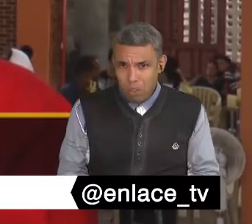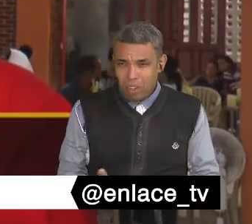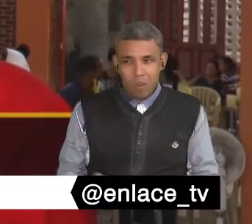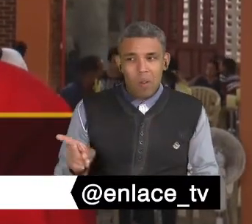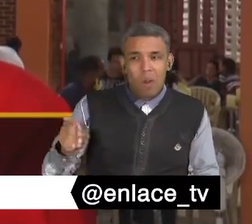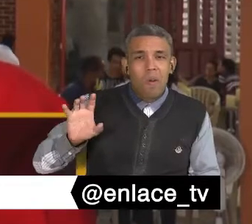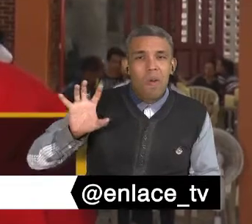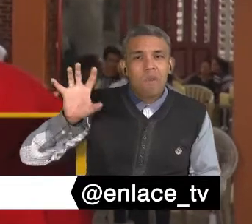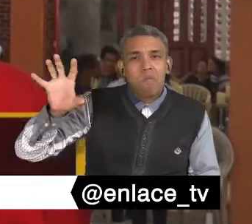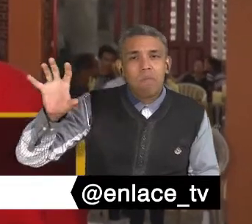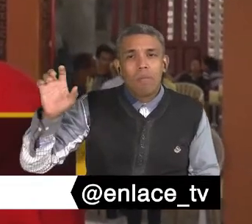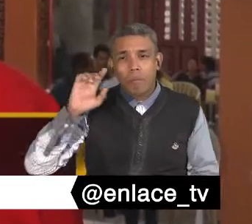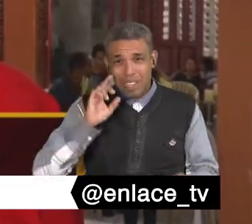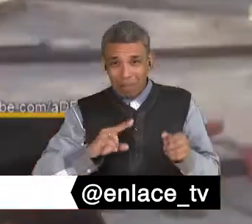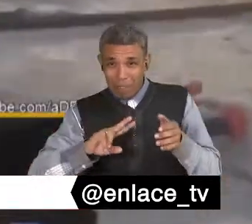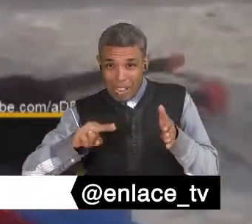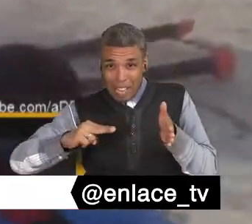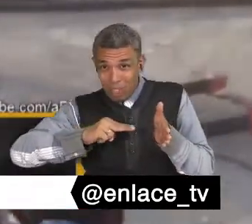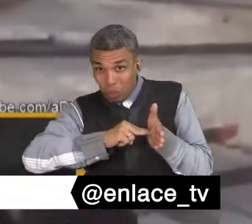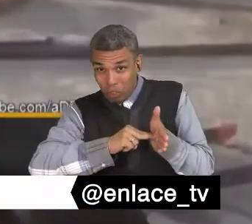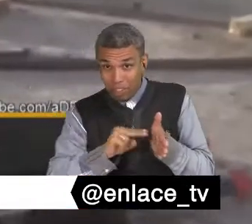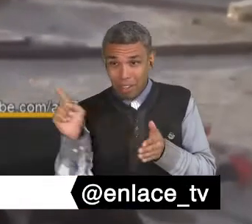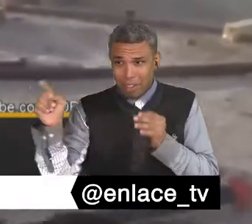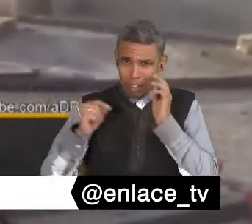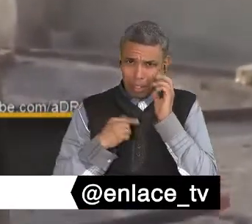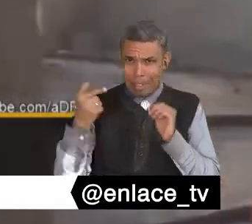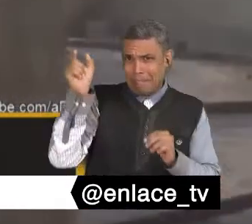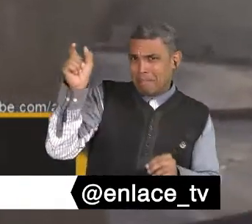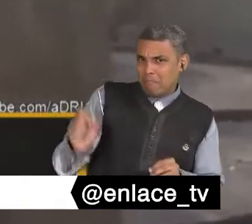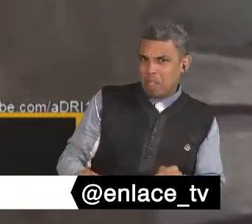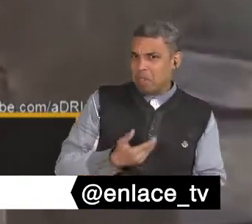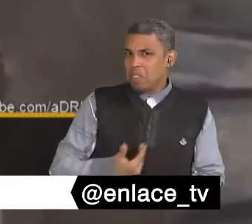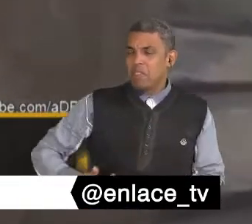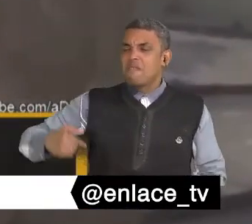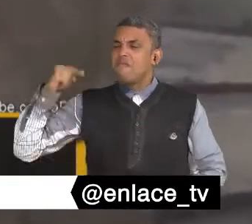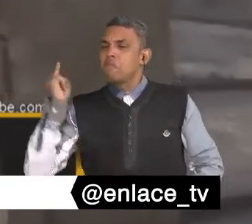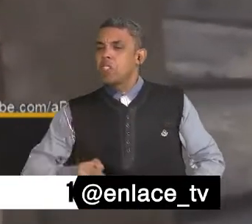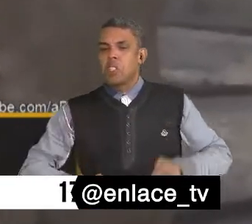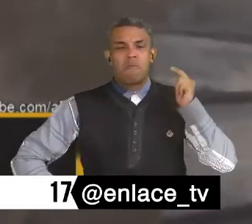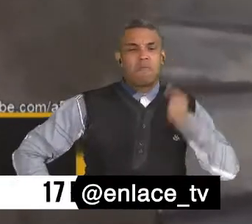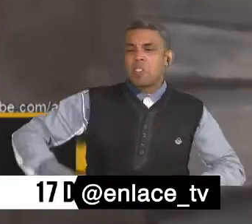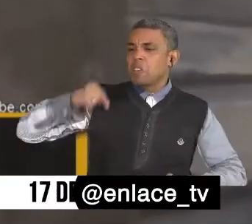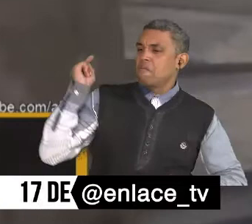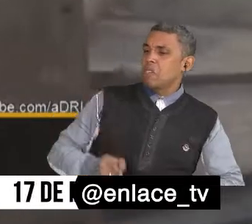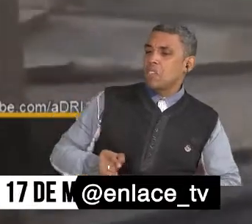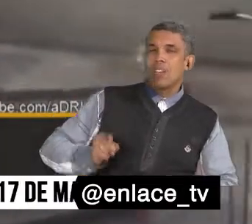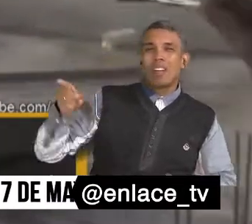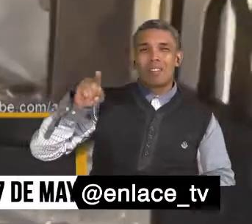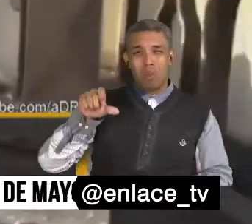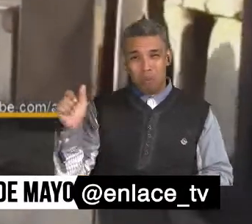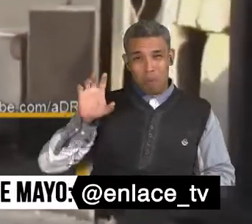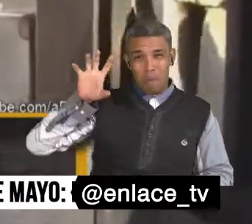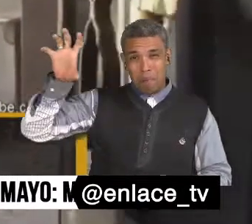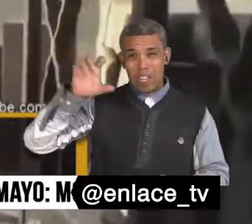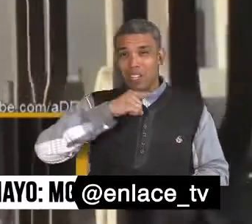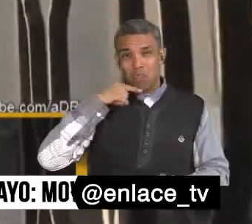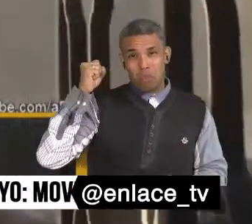un dictador sumamente agresivo, un apoyo de potencias como Rusia, y no ha